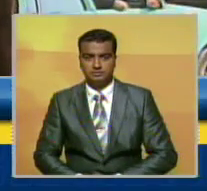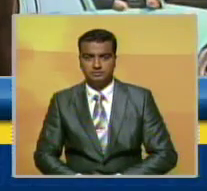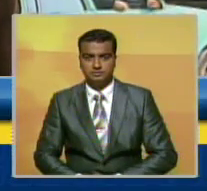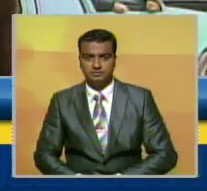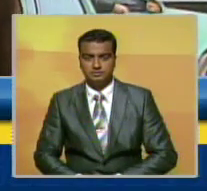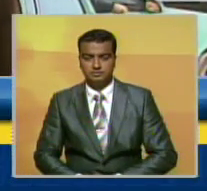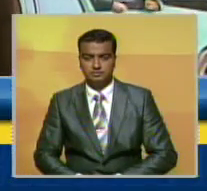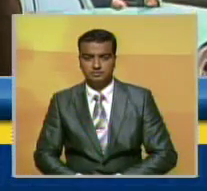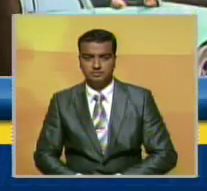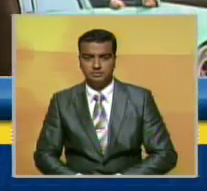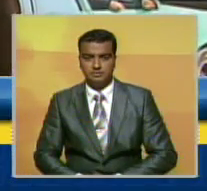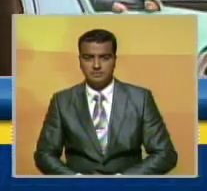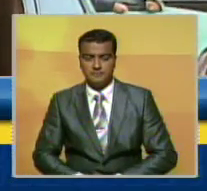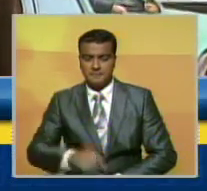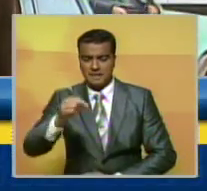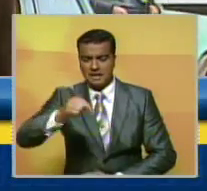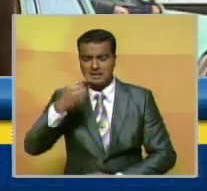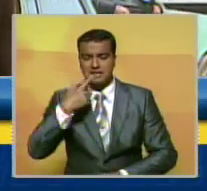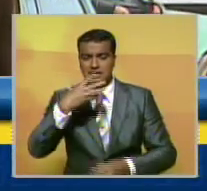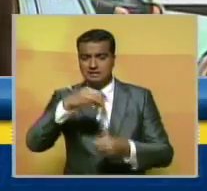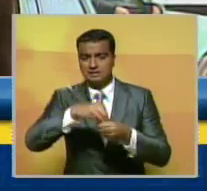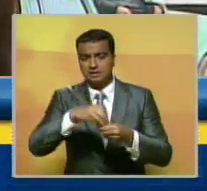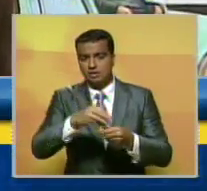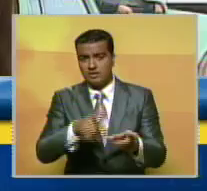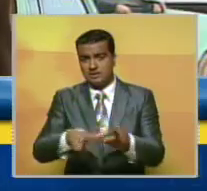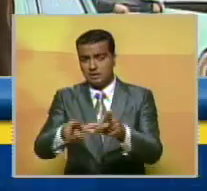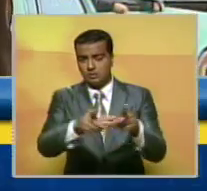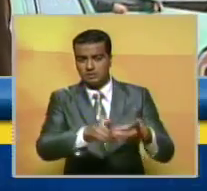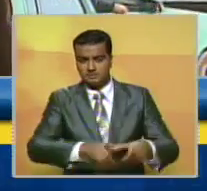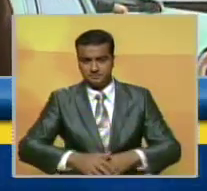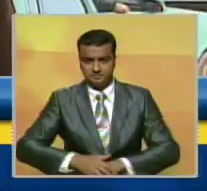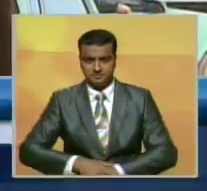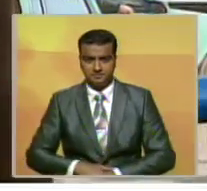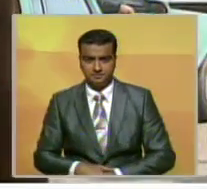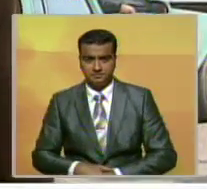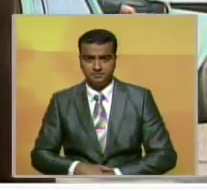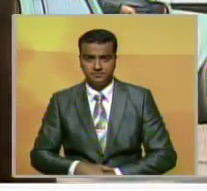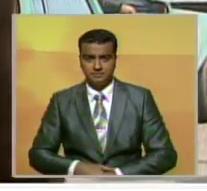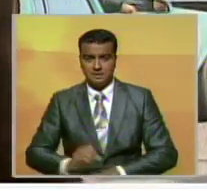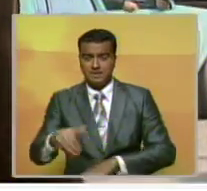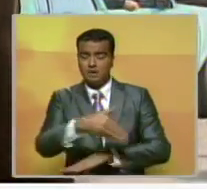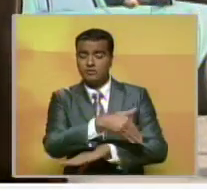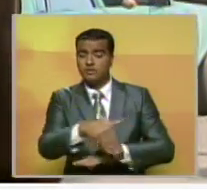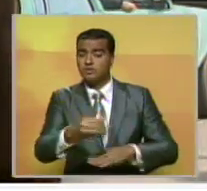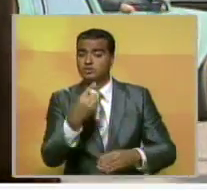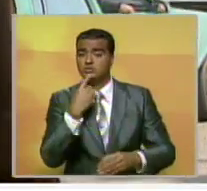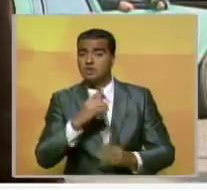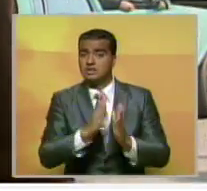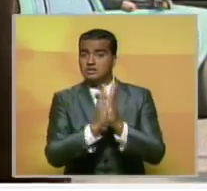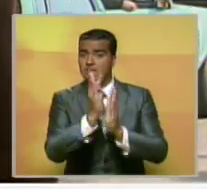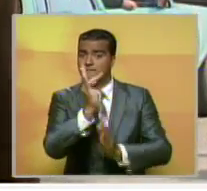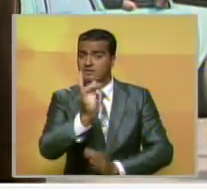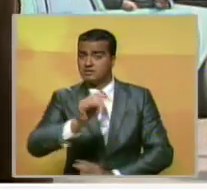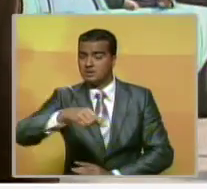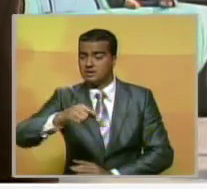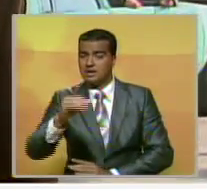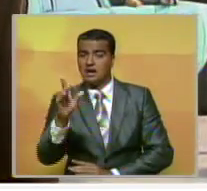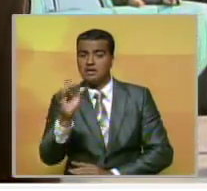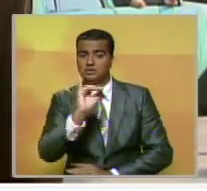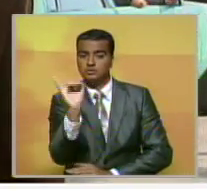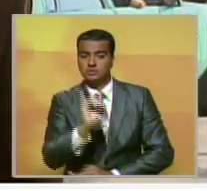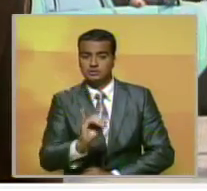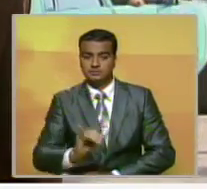de aguas residuales acá en el interior de esta planta de refrescos ubicada en la zona industrial del municipio de San Francisco, acá en el estado